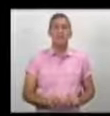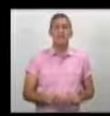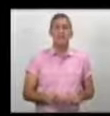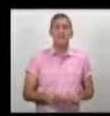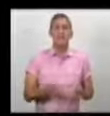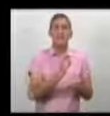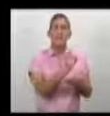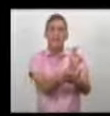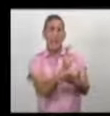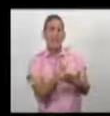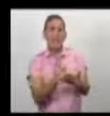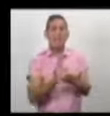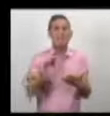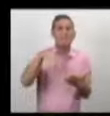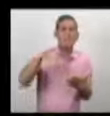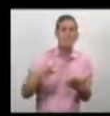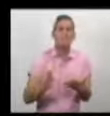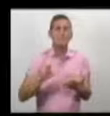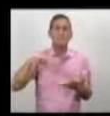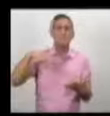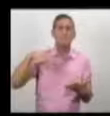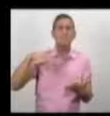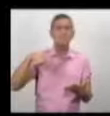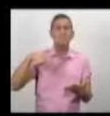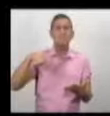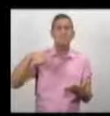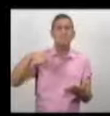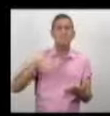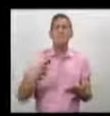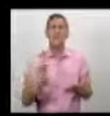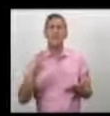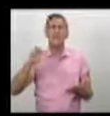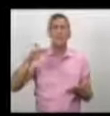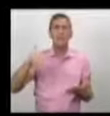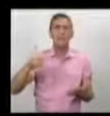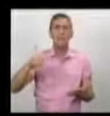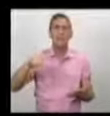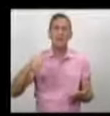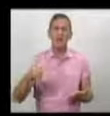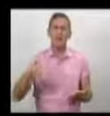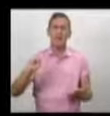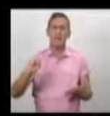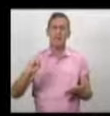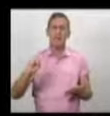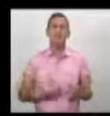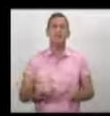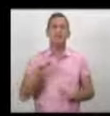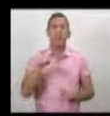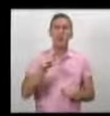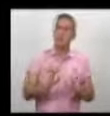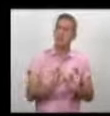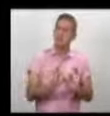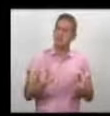encontramos orgánulos en este citoplasma. Es un citoplasma más sencillo.